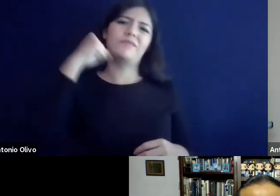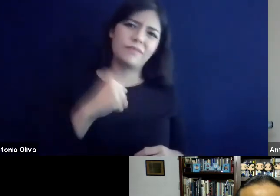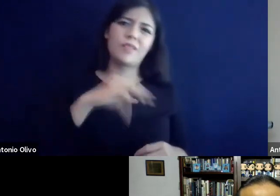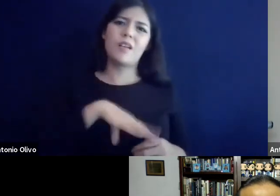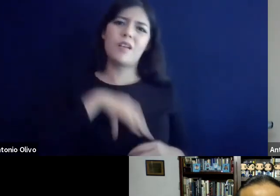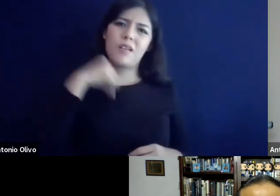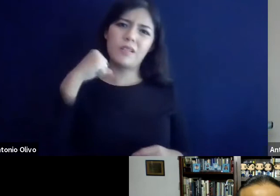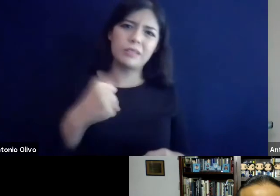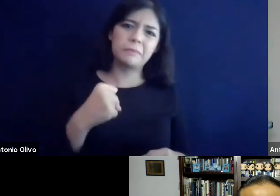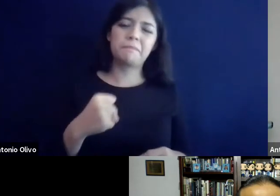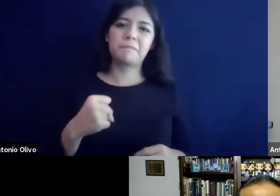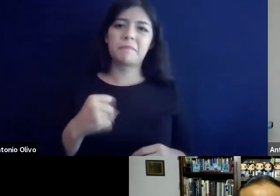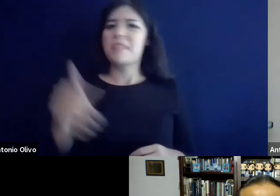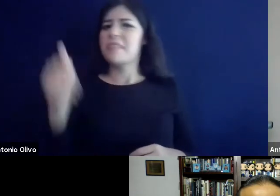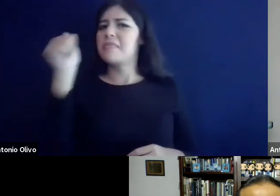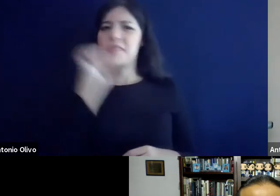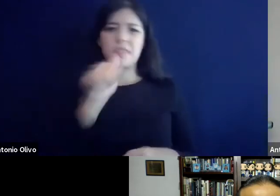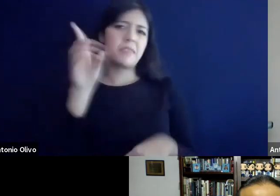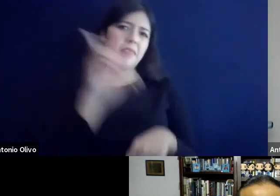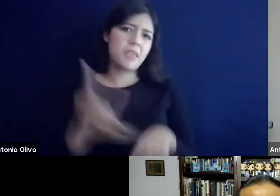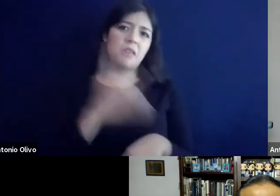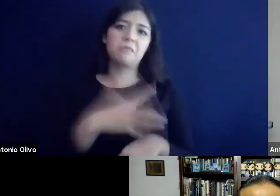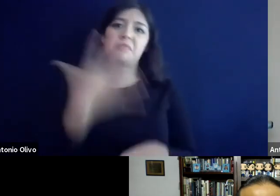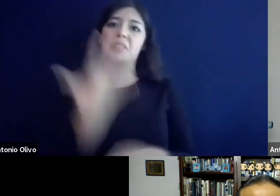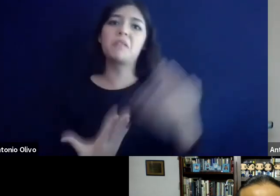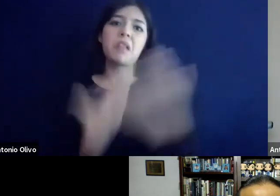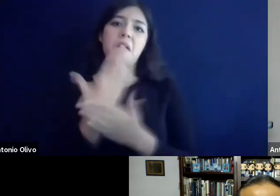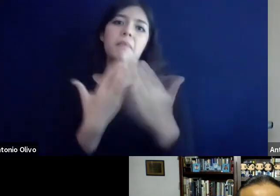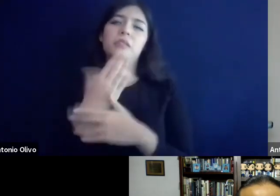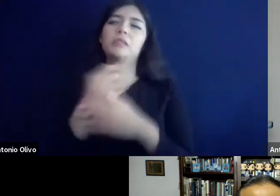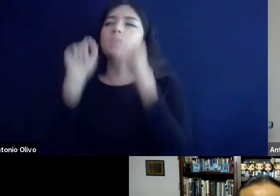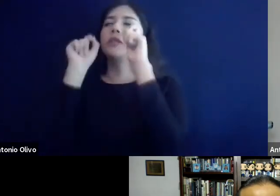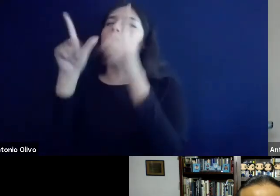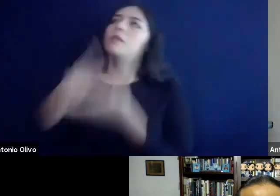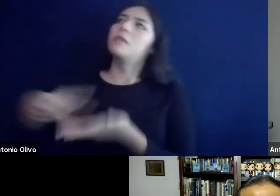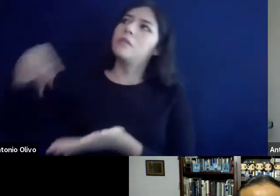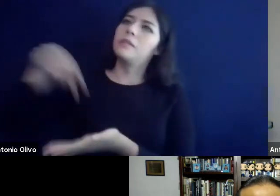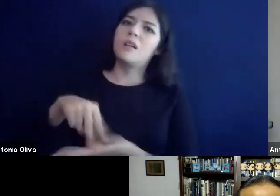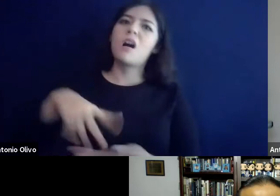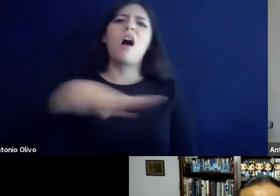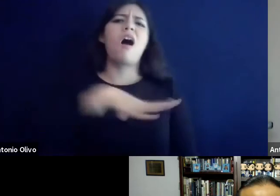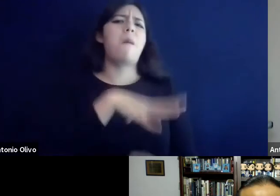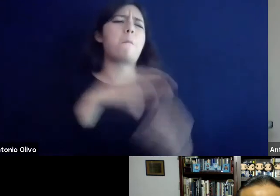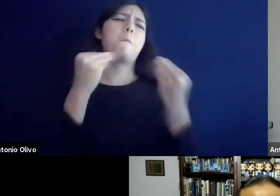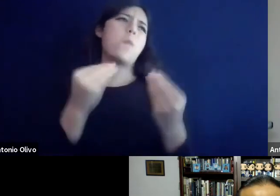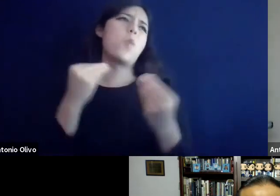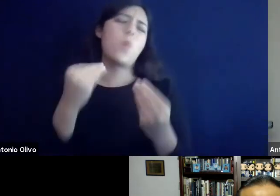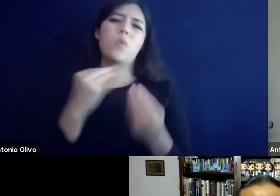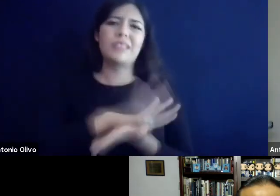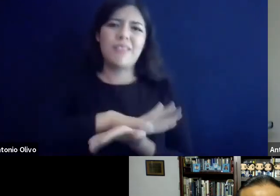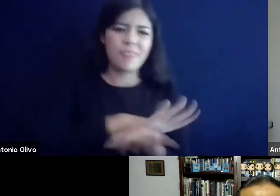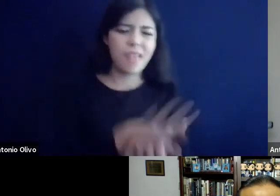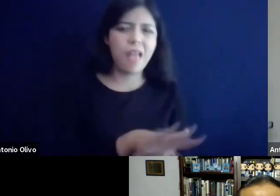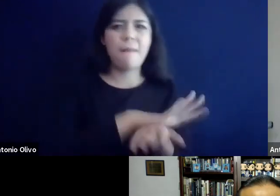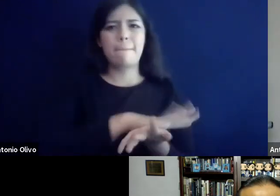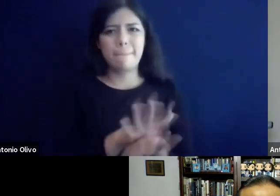Te levantas a las 5 de la mañana. ¿Que existe la discriminación? Claro que existe la discriminación y existe